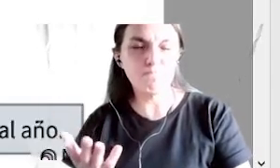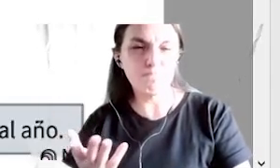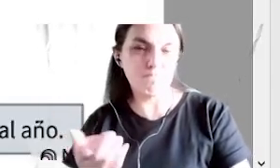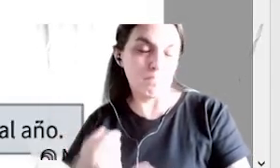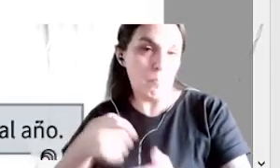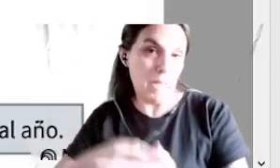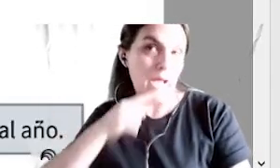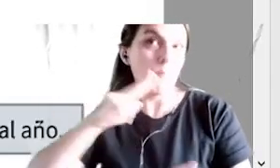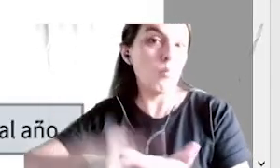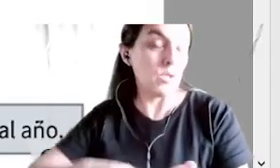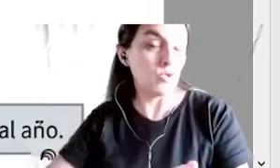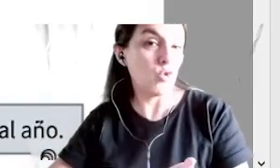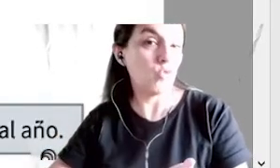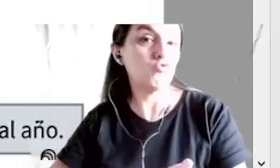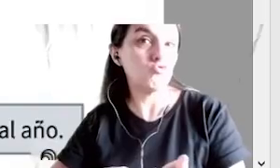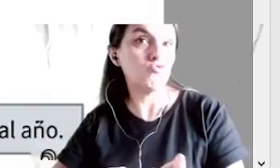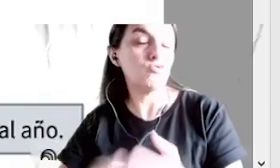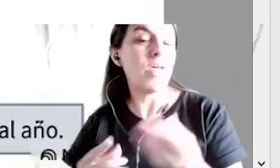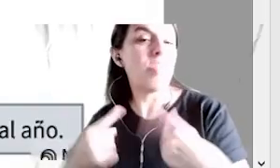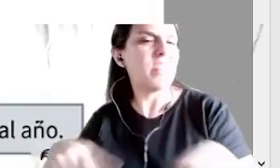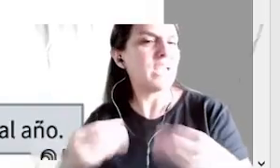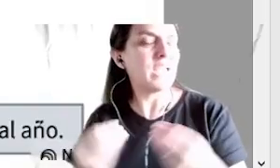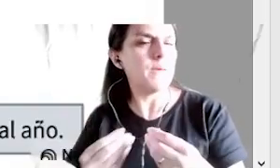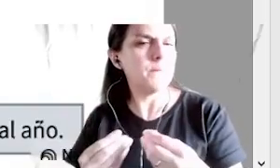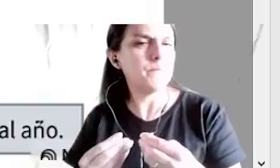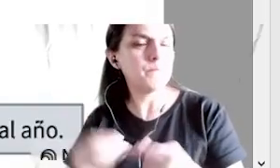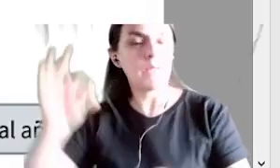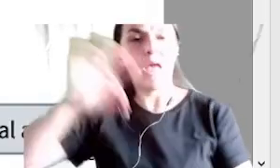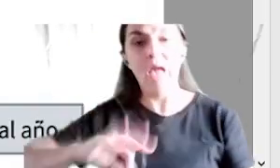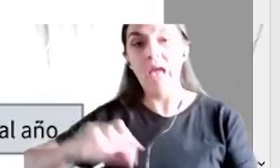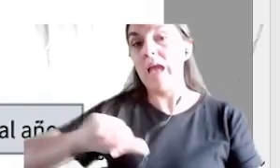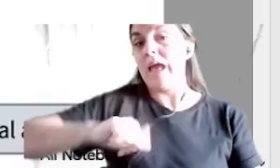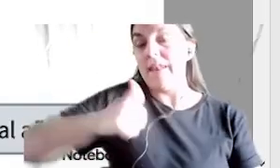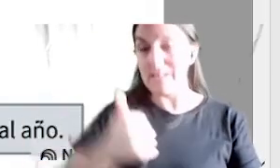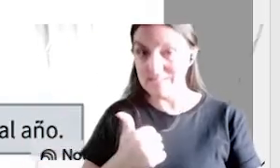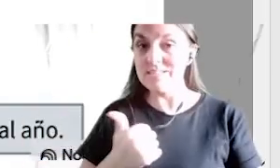tributar por aquellas ganancias que tengan,